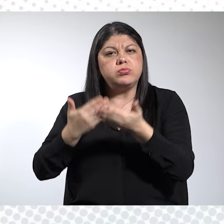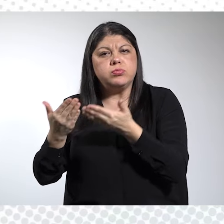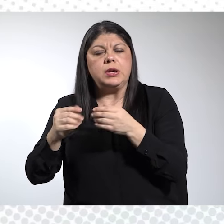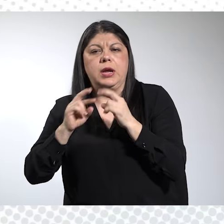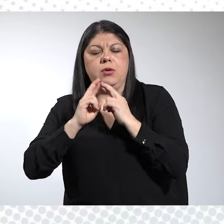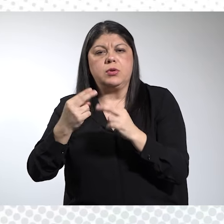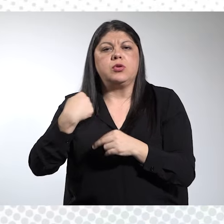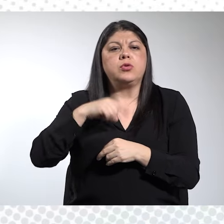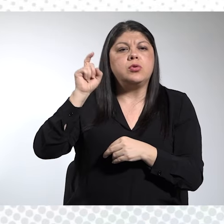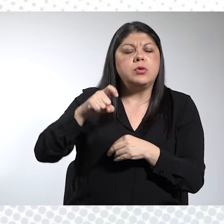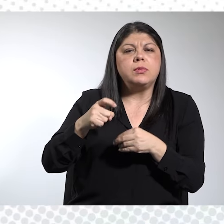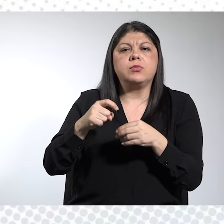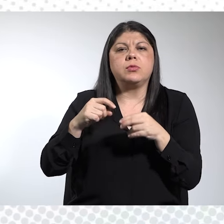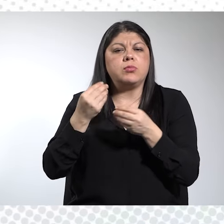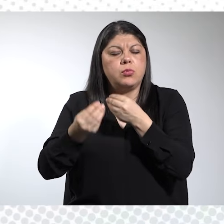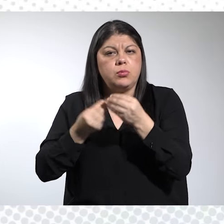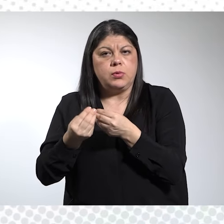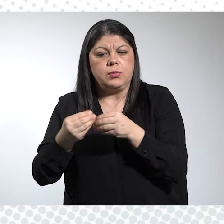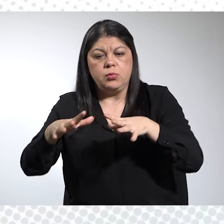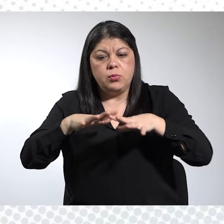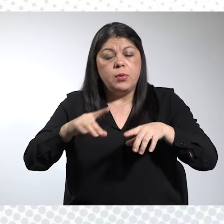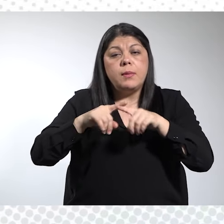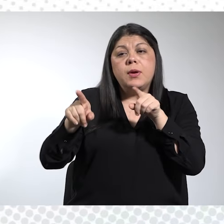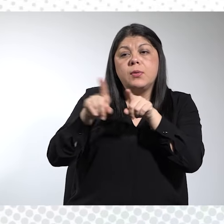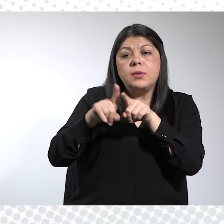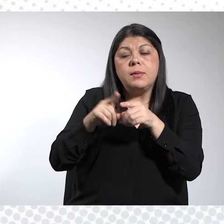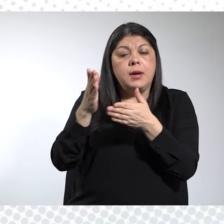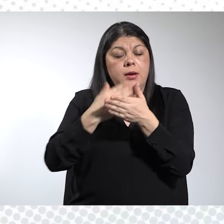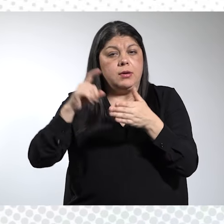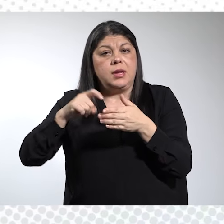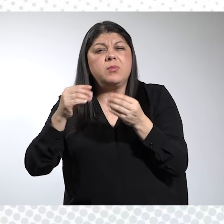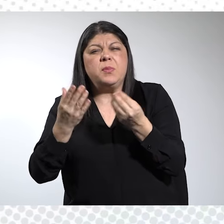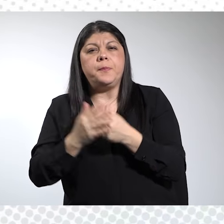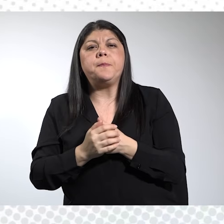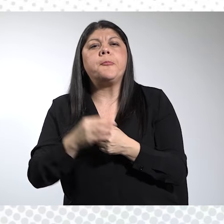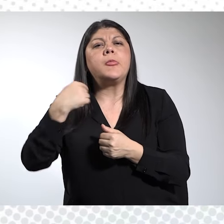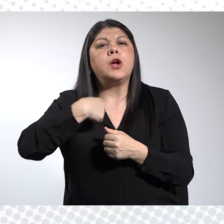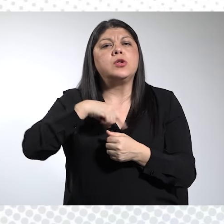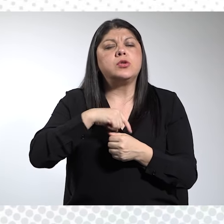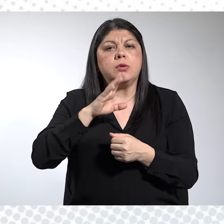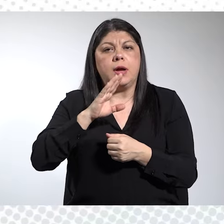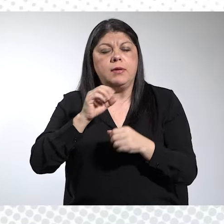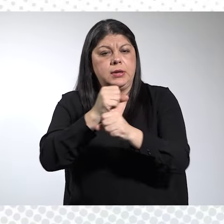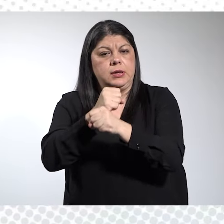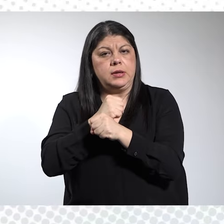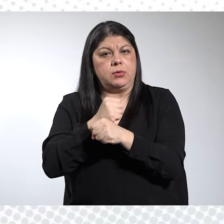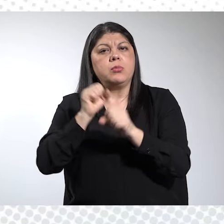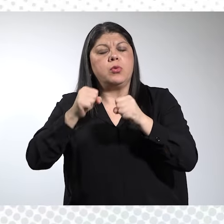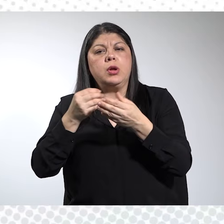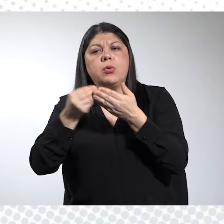la respuesta. Nosotros tenemos producto local, pero también hay algo necesario aquí, no solamente hablar de